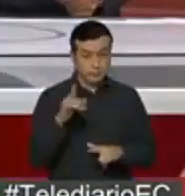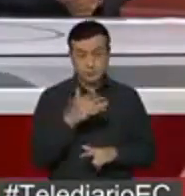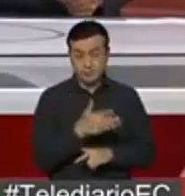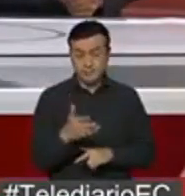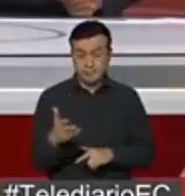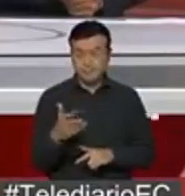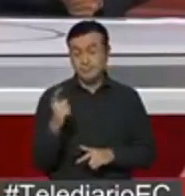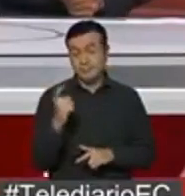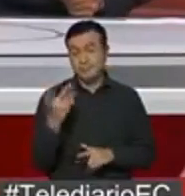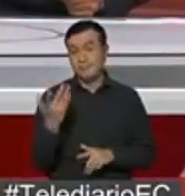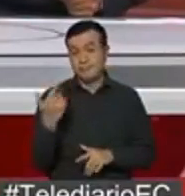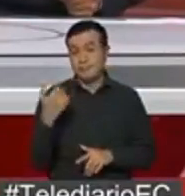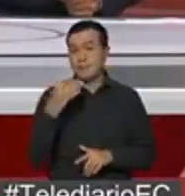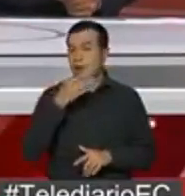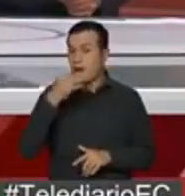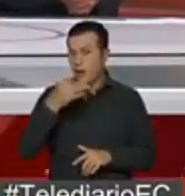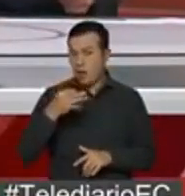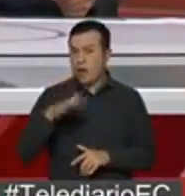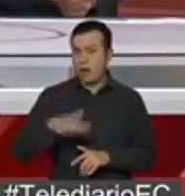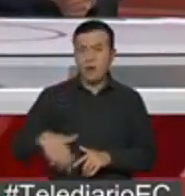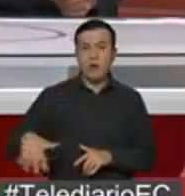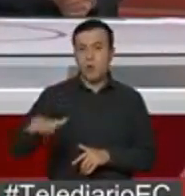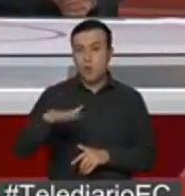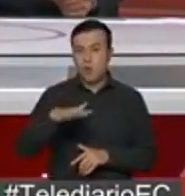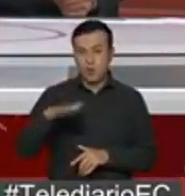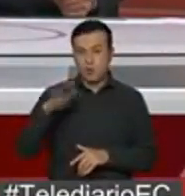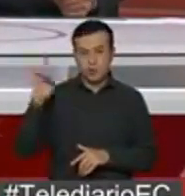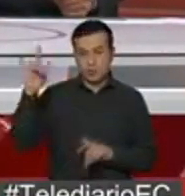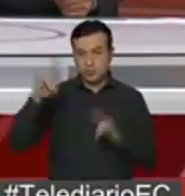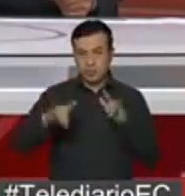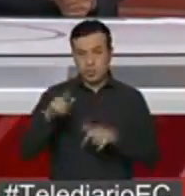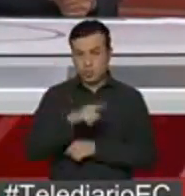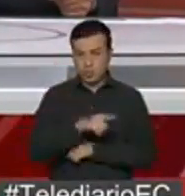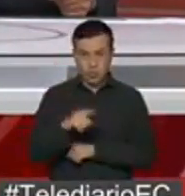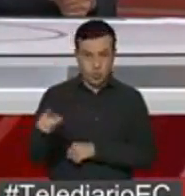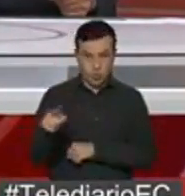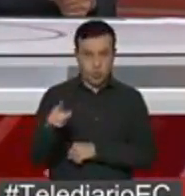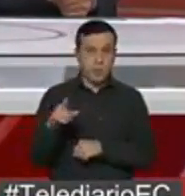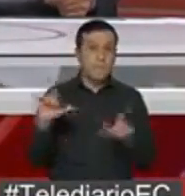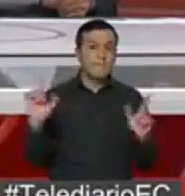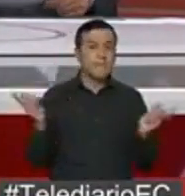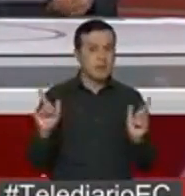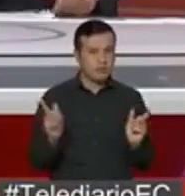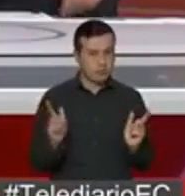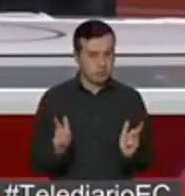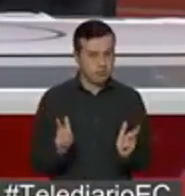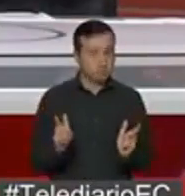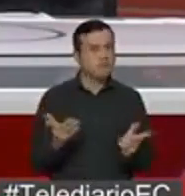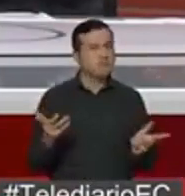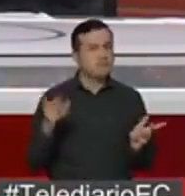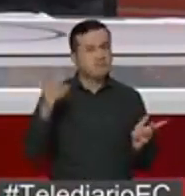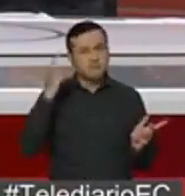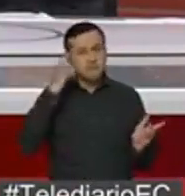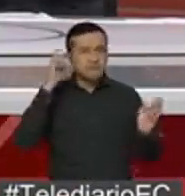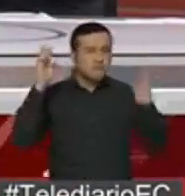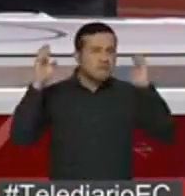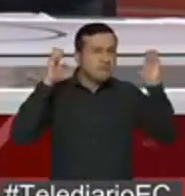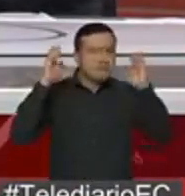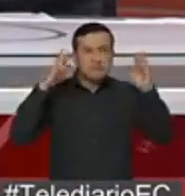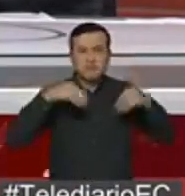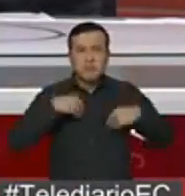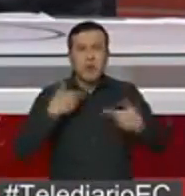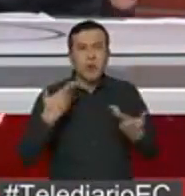Y frente a esta realidad que está enfrentando el sector aéreo, de la transportación aérea, ¿qué tipo de estrategias han asumido ustedes